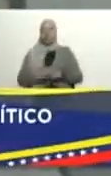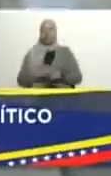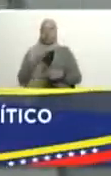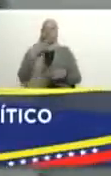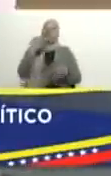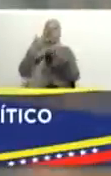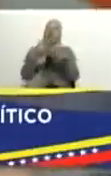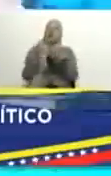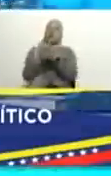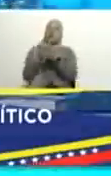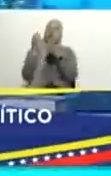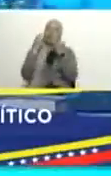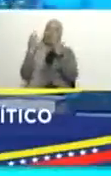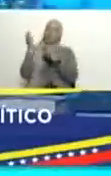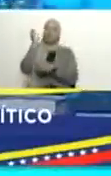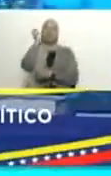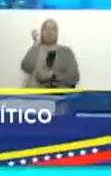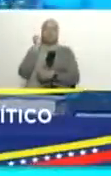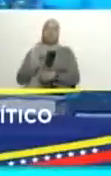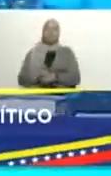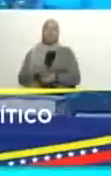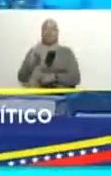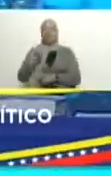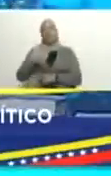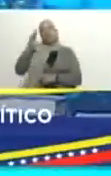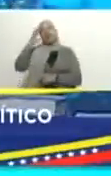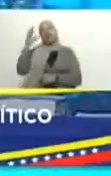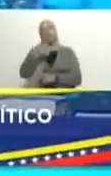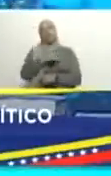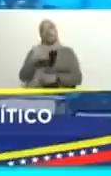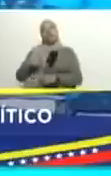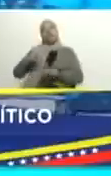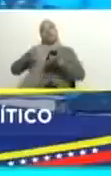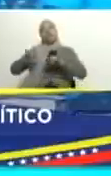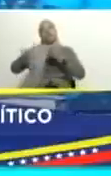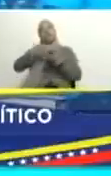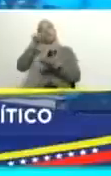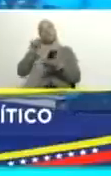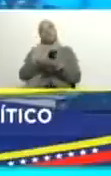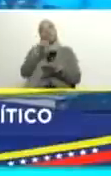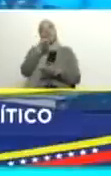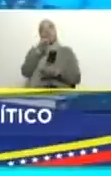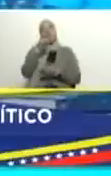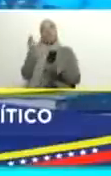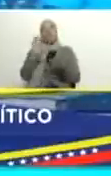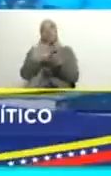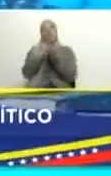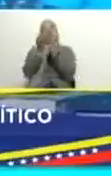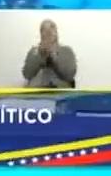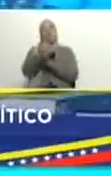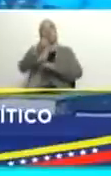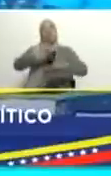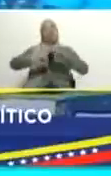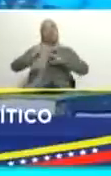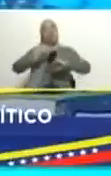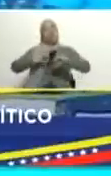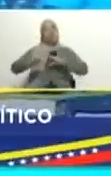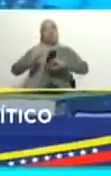Gracias, Ilenia. Igualmente quiero saludar al secretario general del glorioso